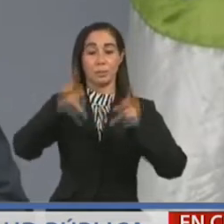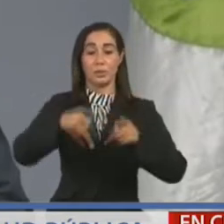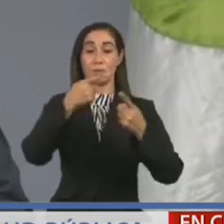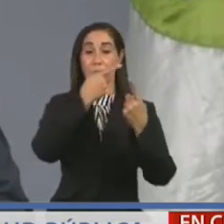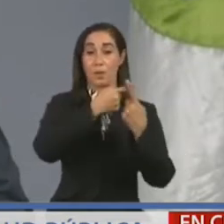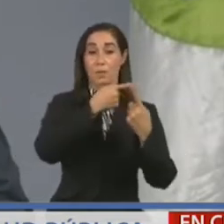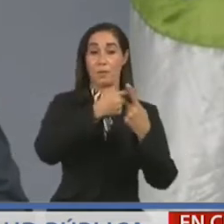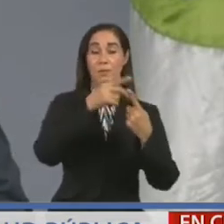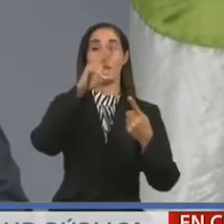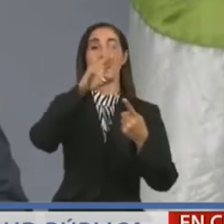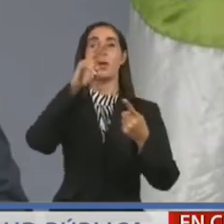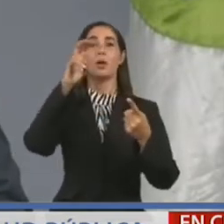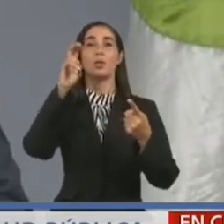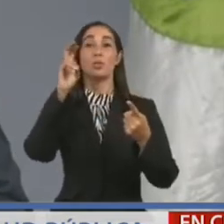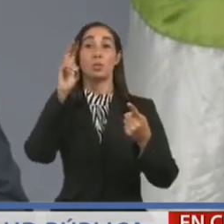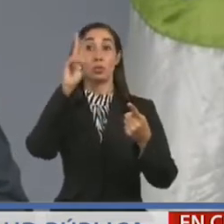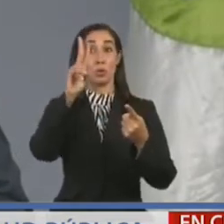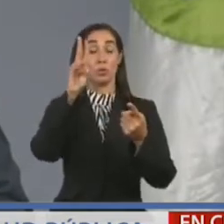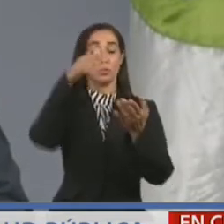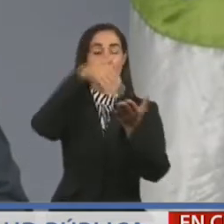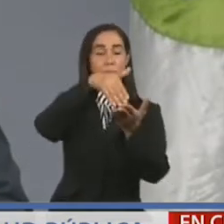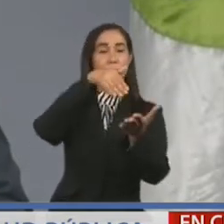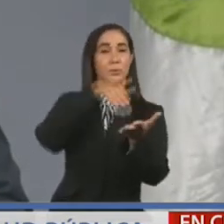confirmados de